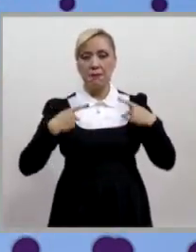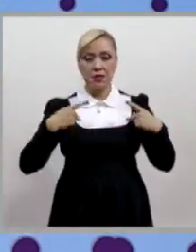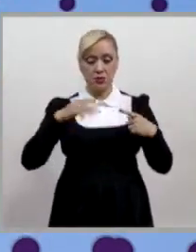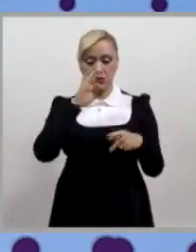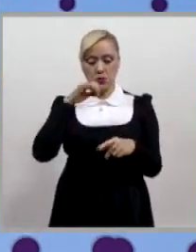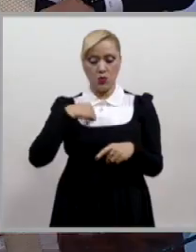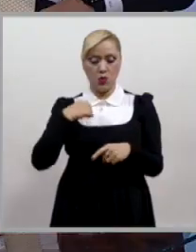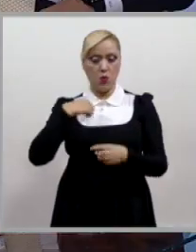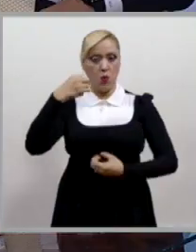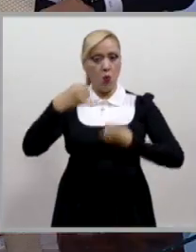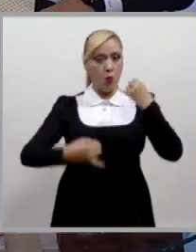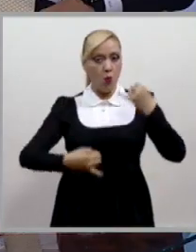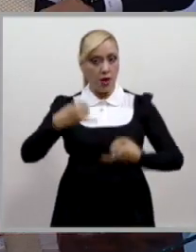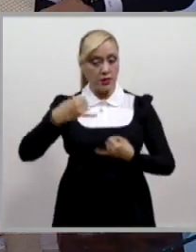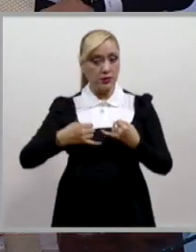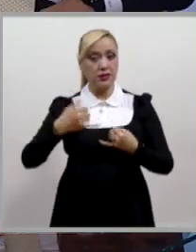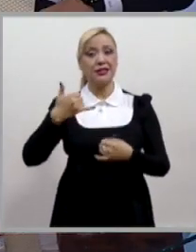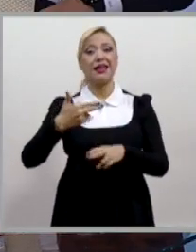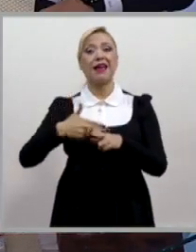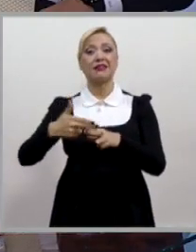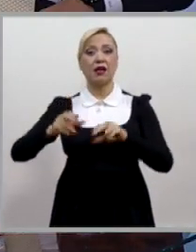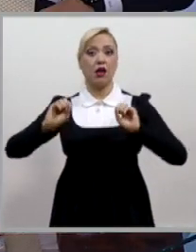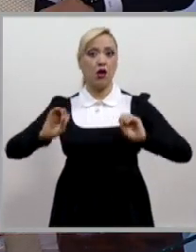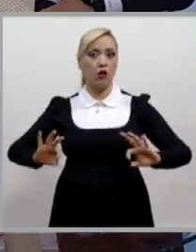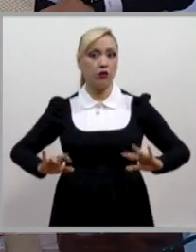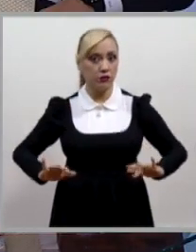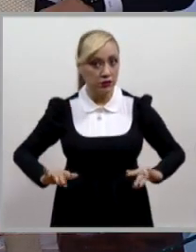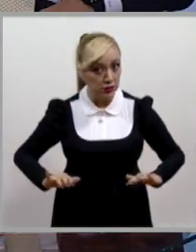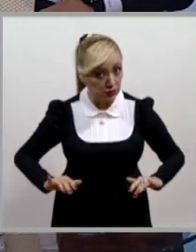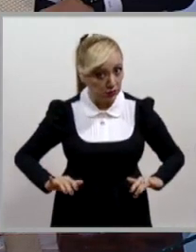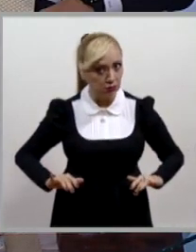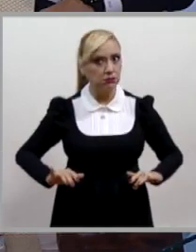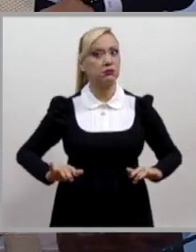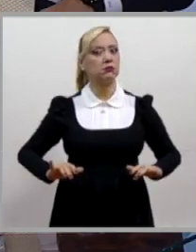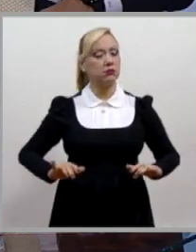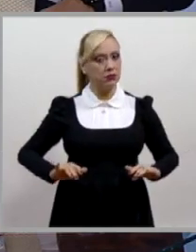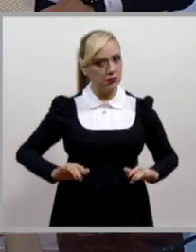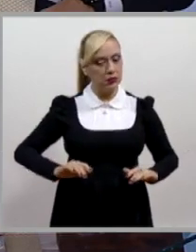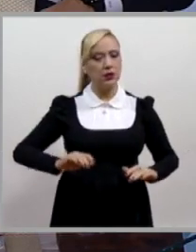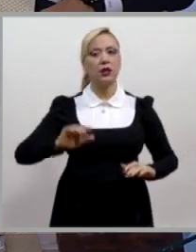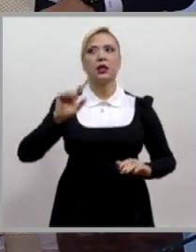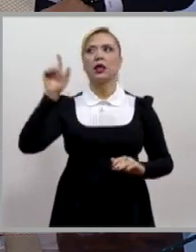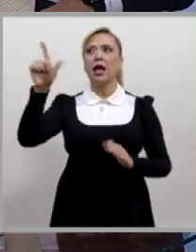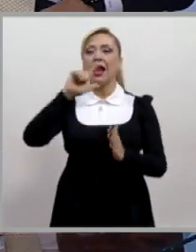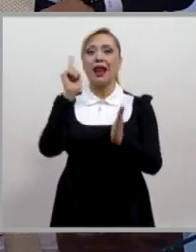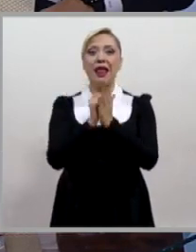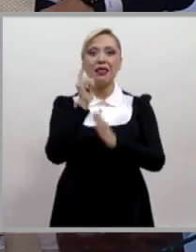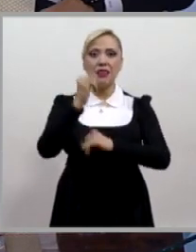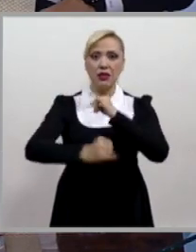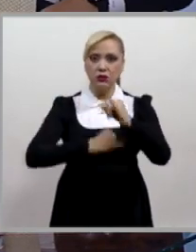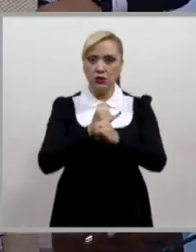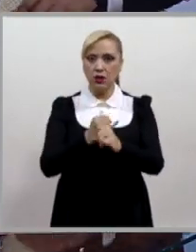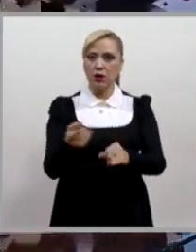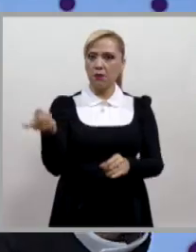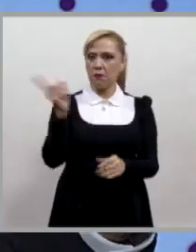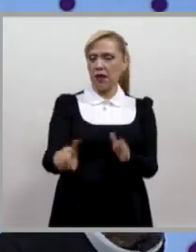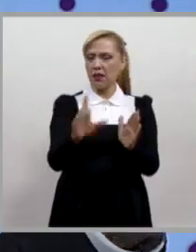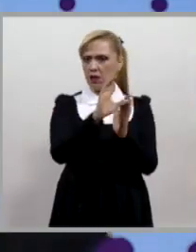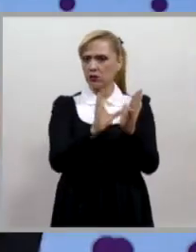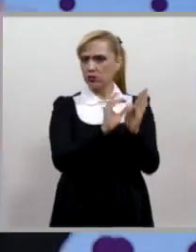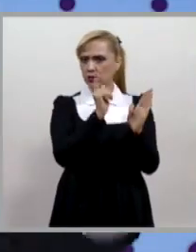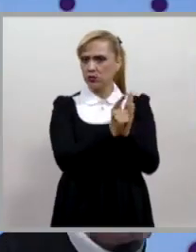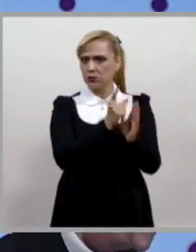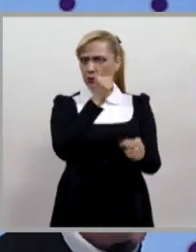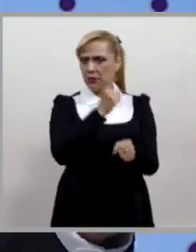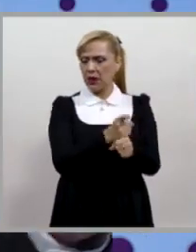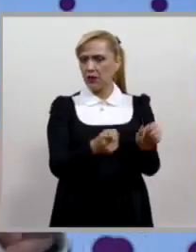que la autoridad administrativa incluso, yo soy un convencido del control de convencionalidad en sede administrativa, yo lo estoy pues por mandato del artículo primero constitucional, no